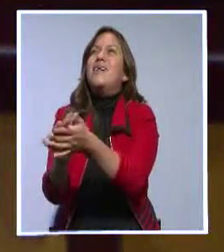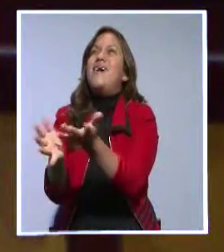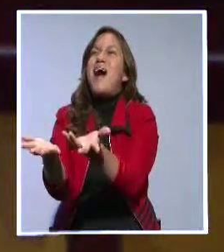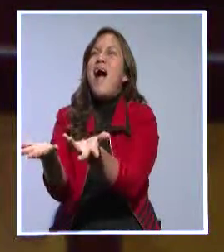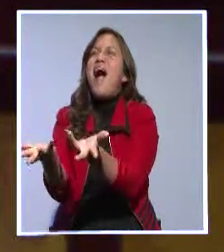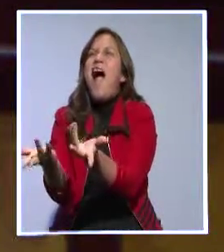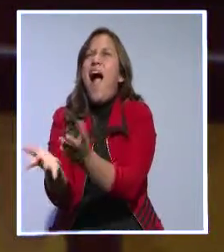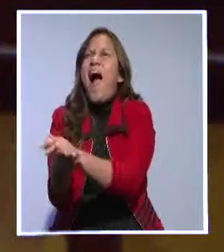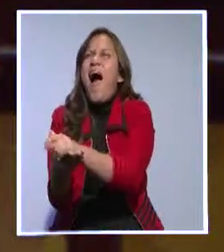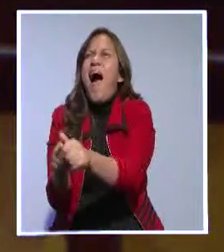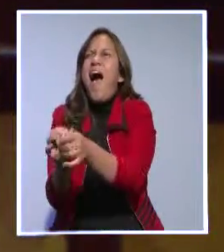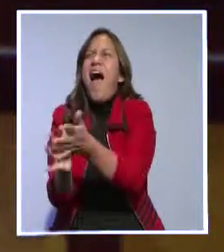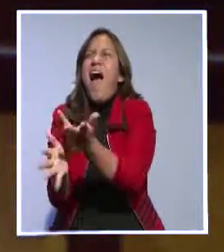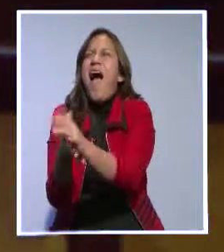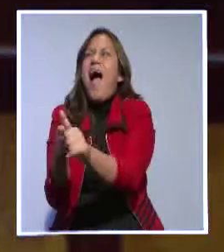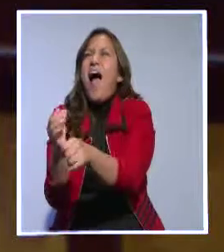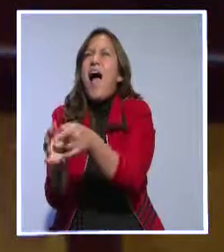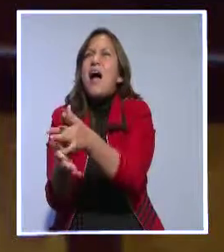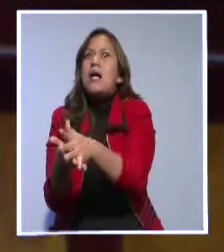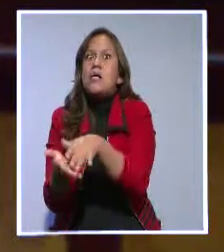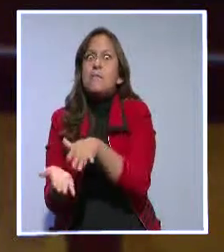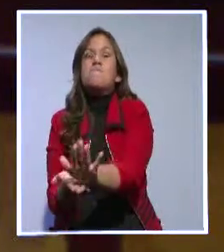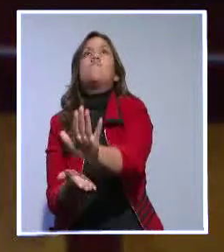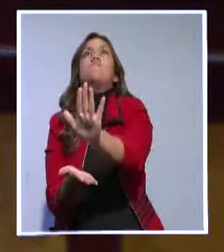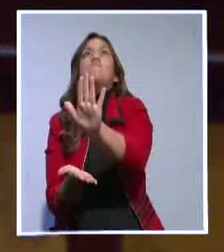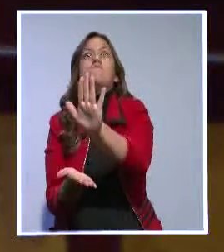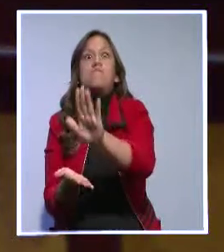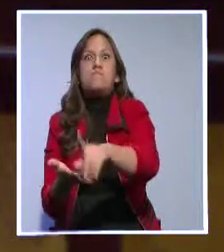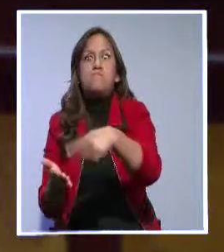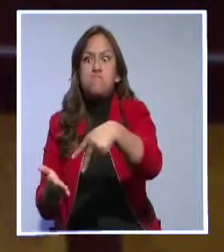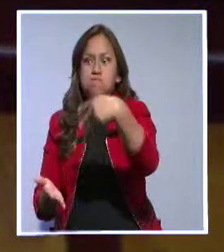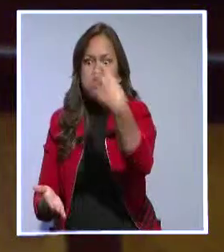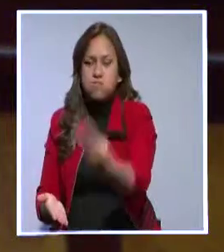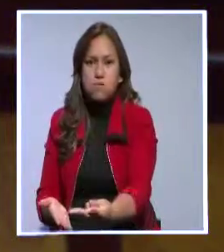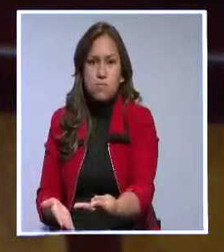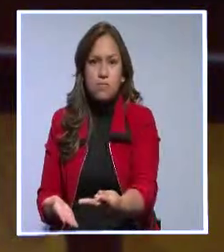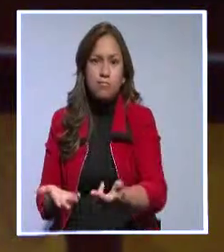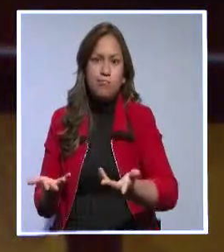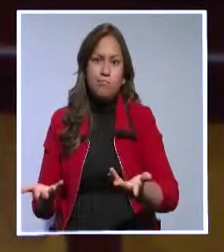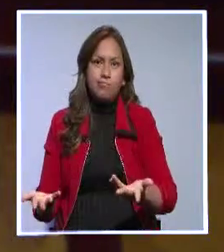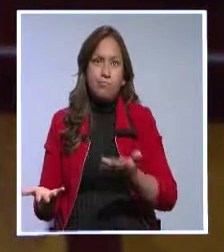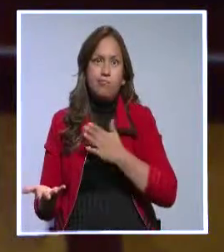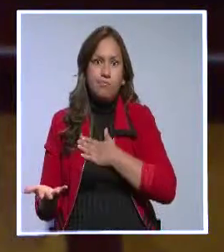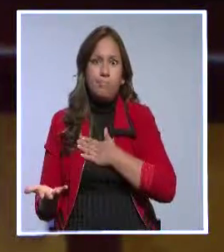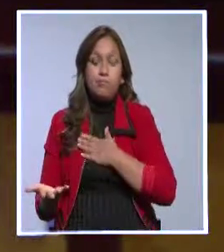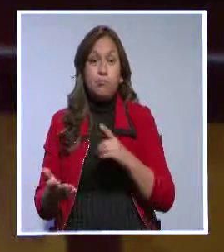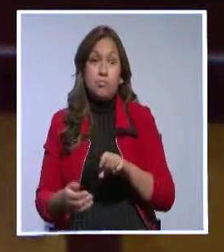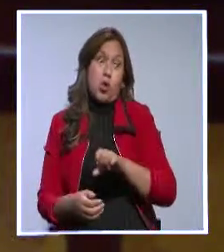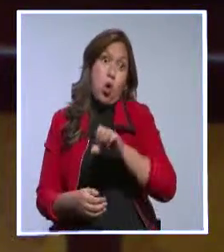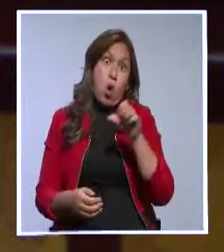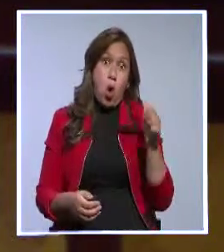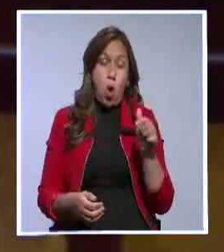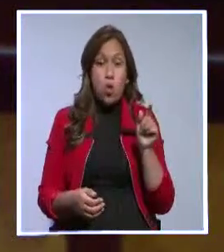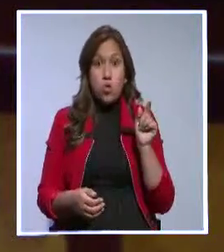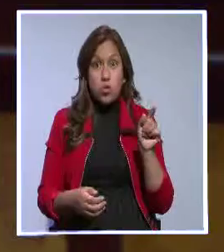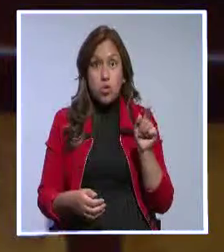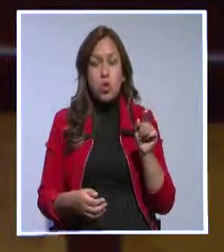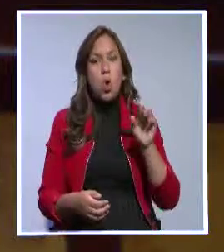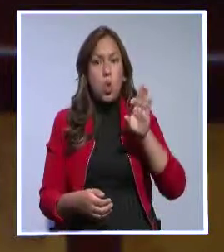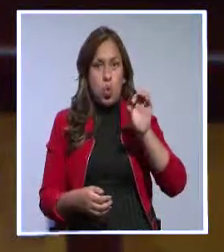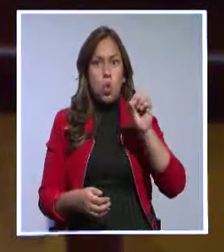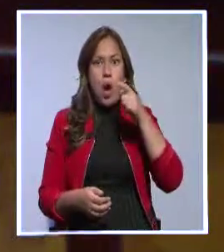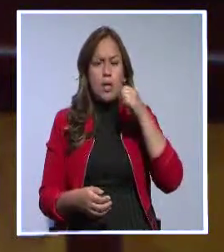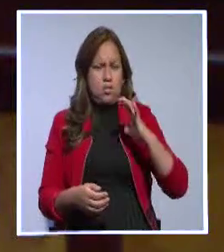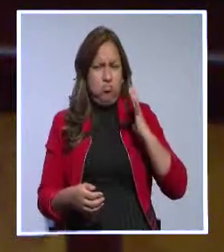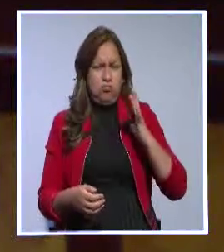inofensivo se resbaló y cayó a la corriente al ver esto el señor jose toasa corrió a ayudar le